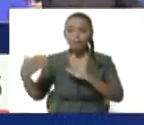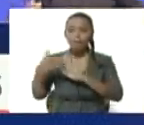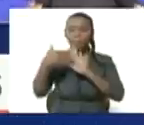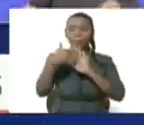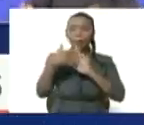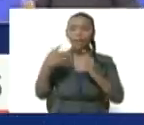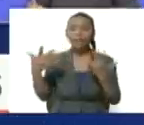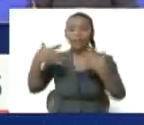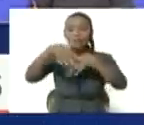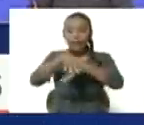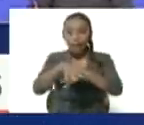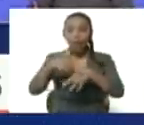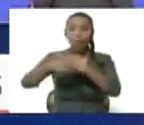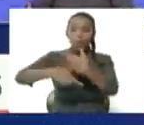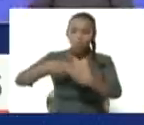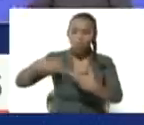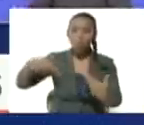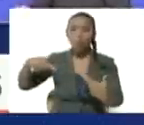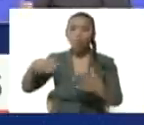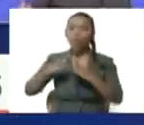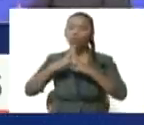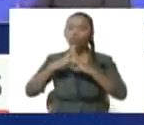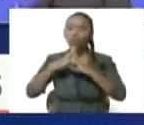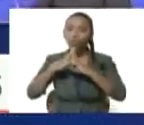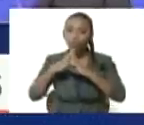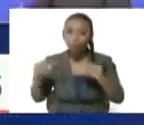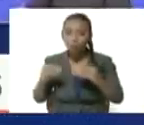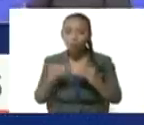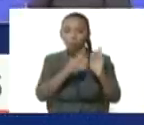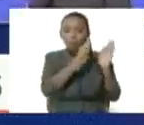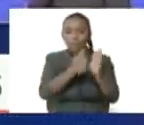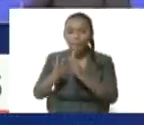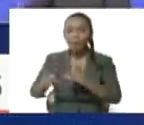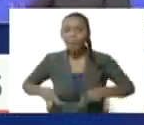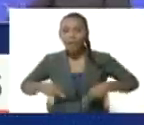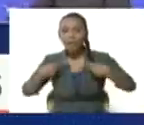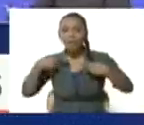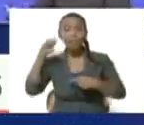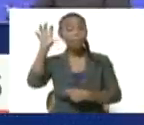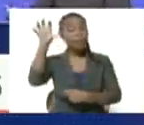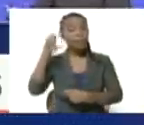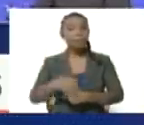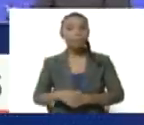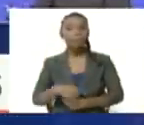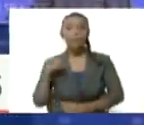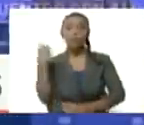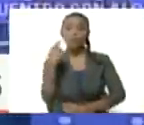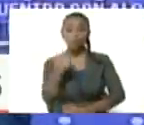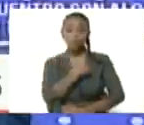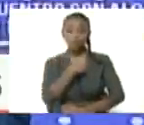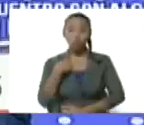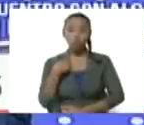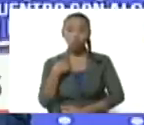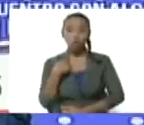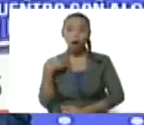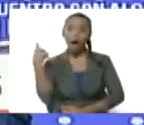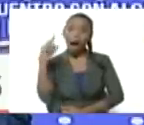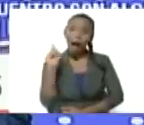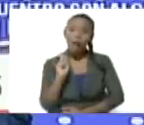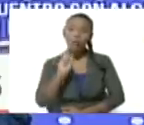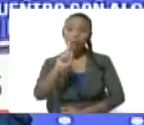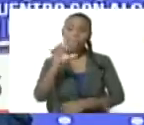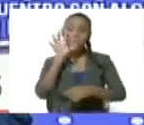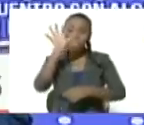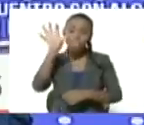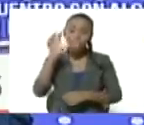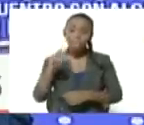integral revolucionaria en todos los órdenes de la vida del país. Solo nosotros tenemos un plan, una estrategia,